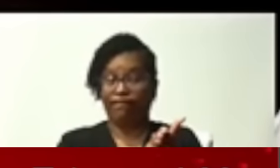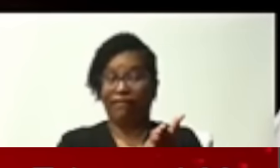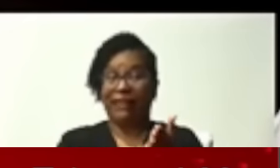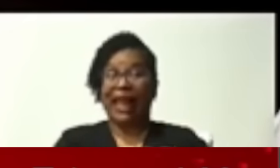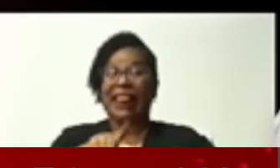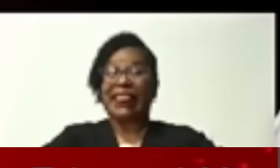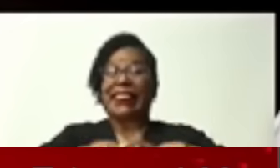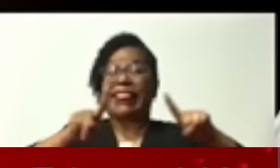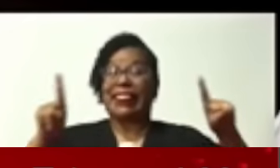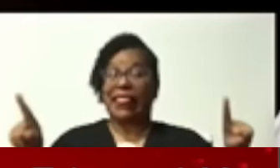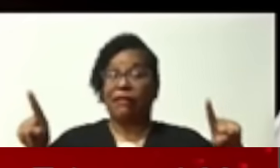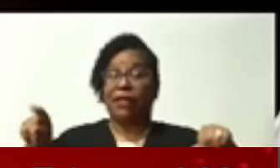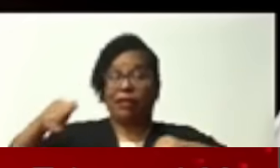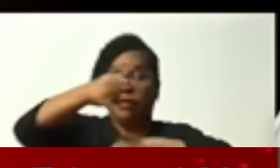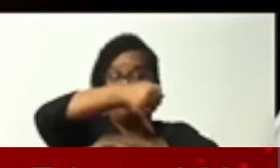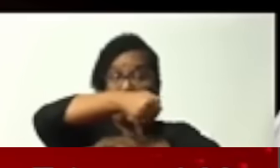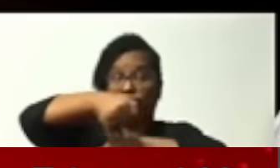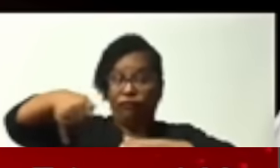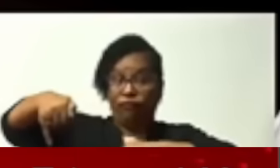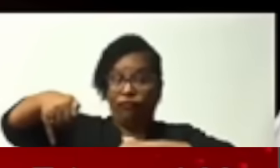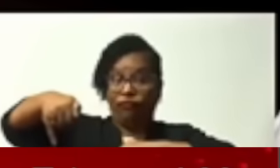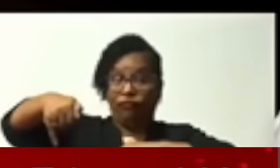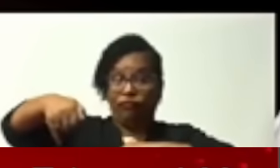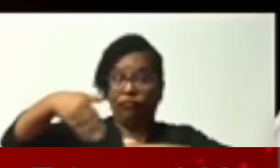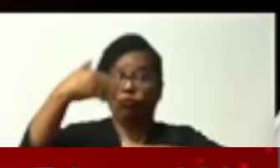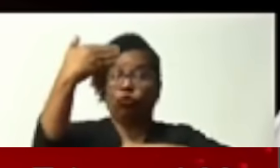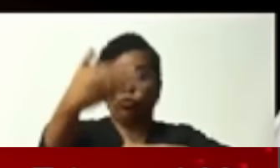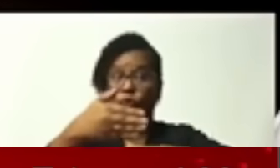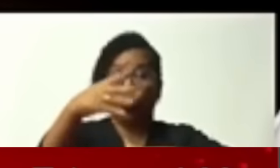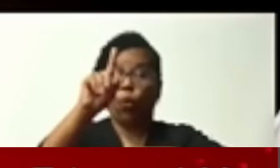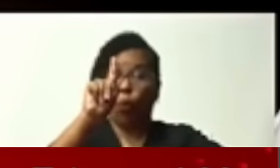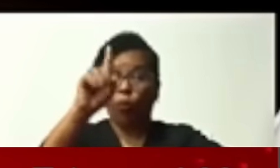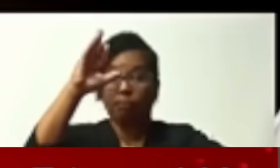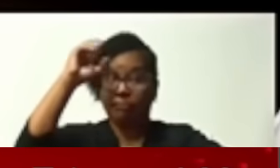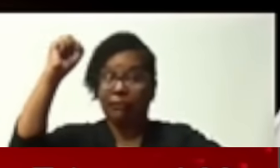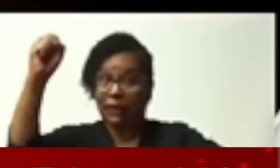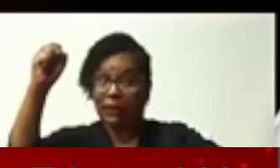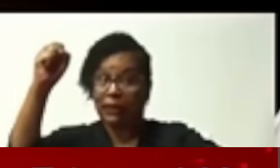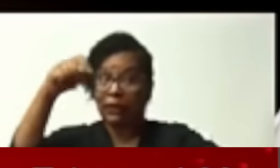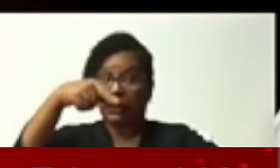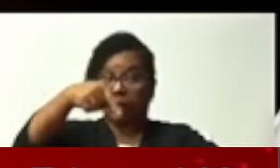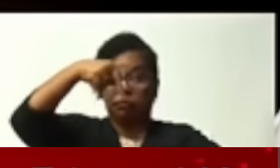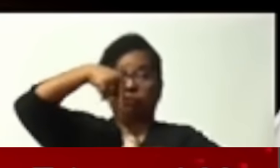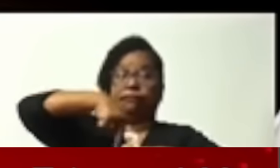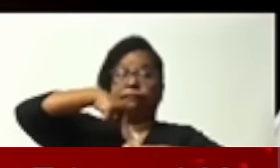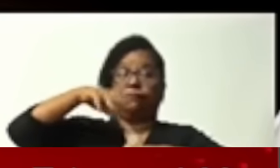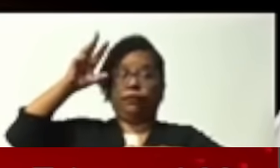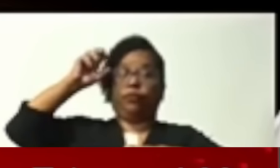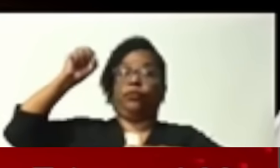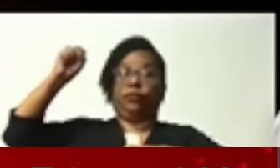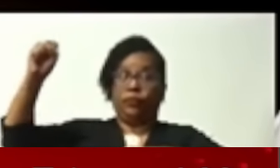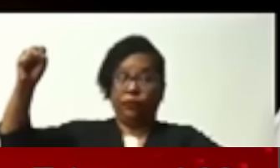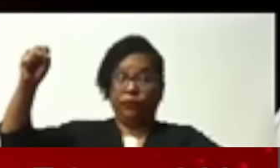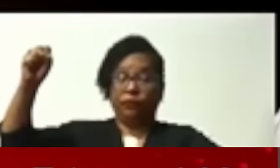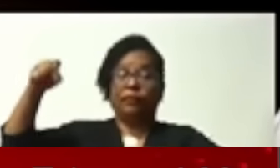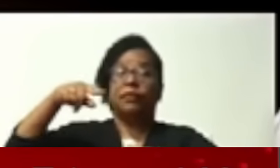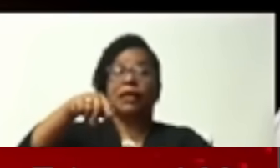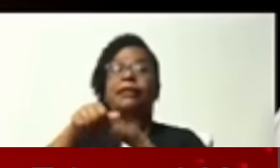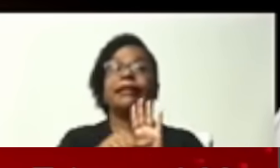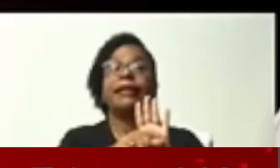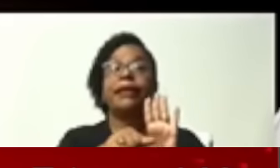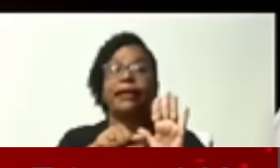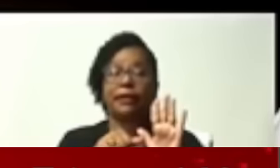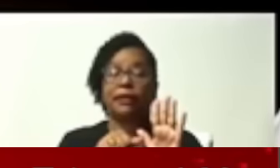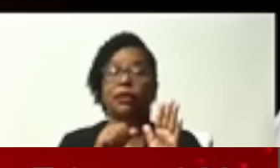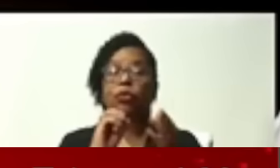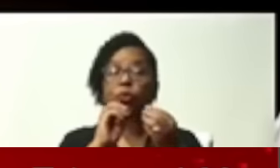nombre de Haití, el presidente Luis Bourgneaux. Y ese tratado de 1929, en su artículo número 10,